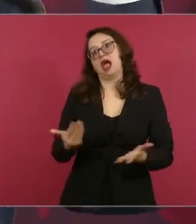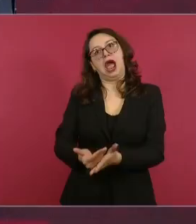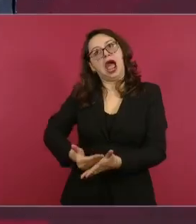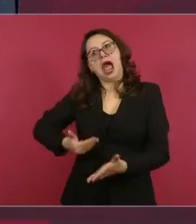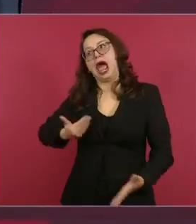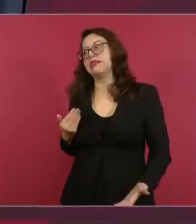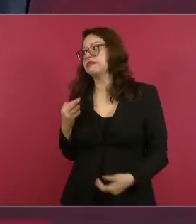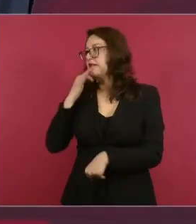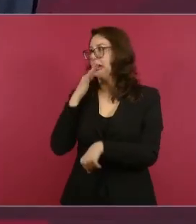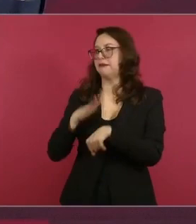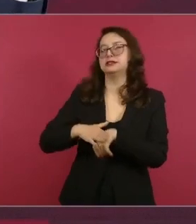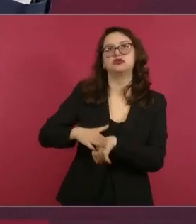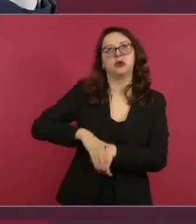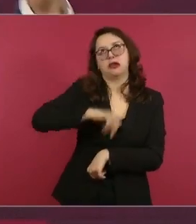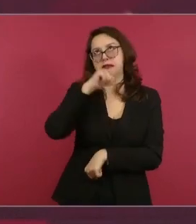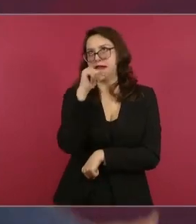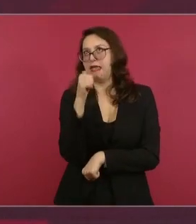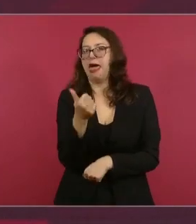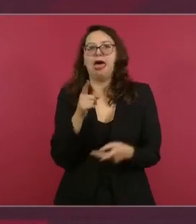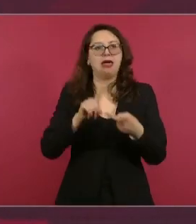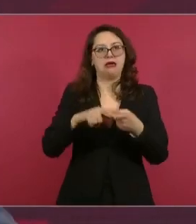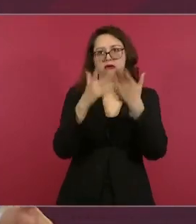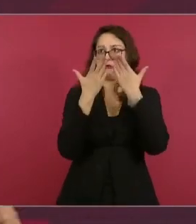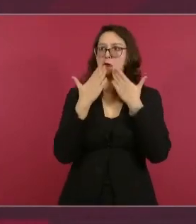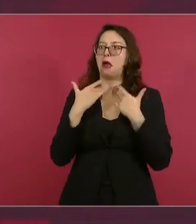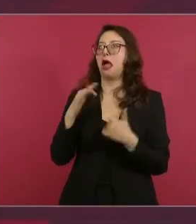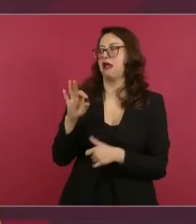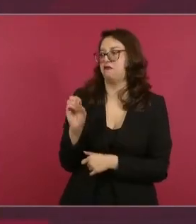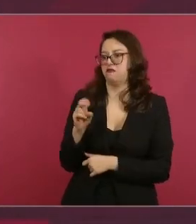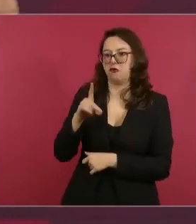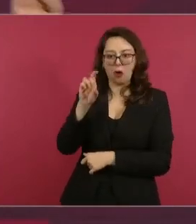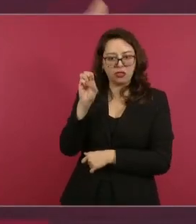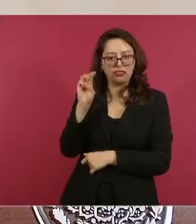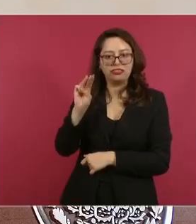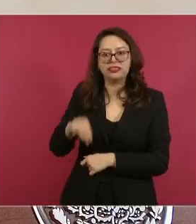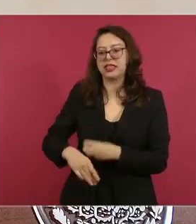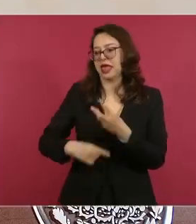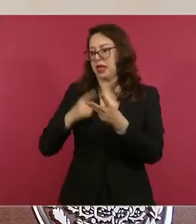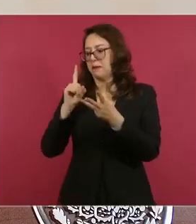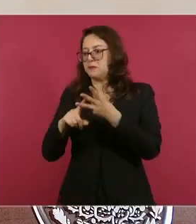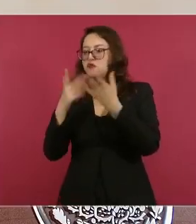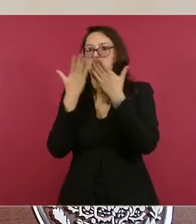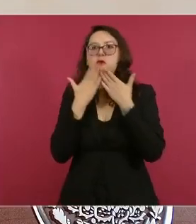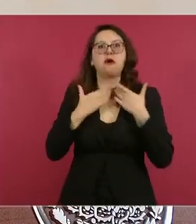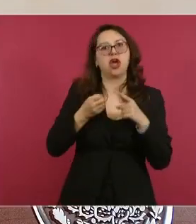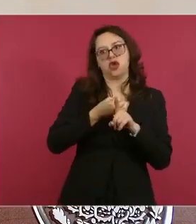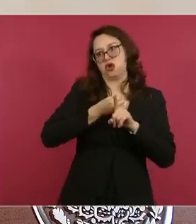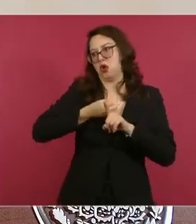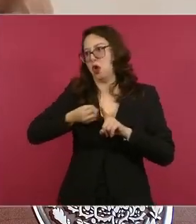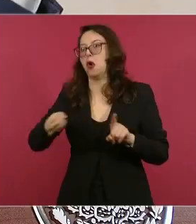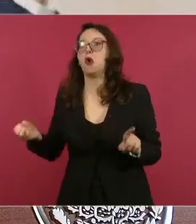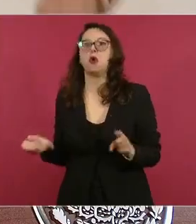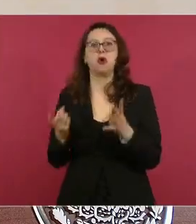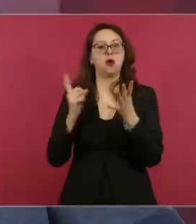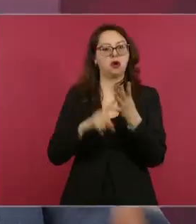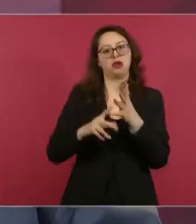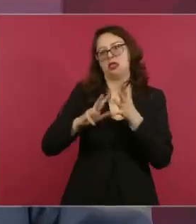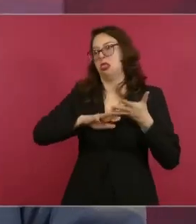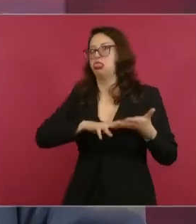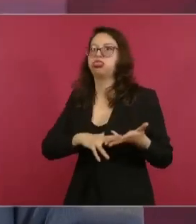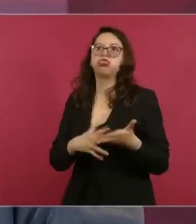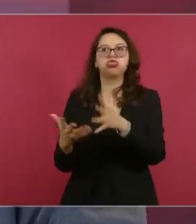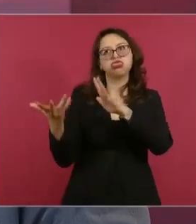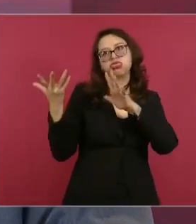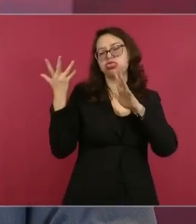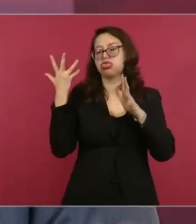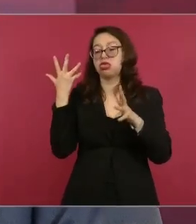el Fonden, ¿sí? No tienen capacidad organizativa, están rebasados.